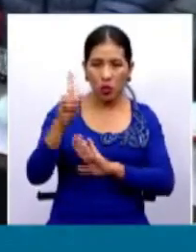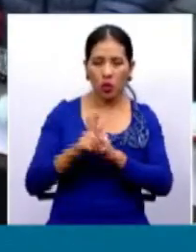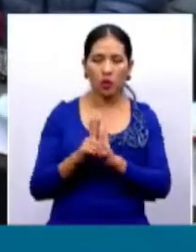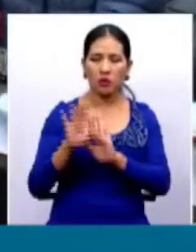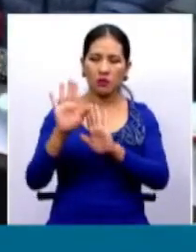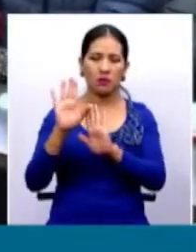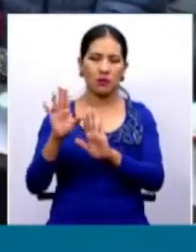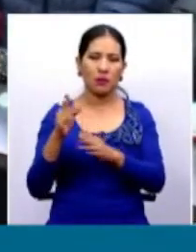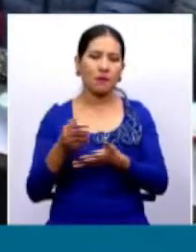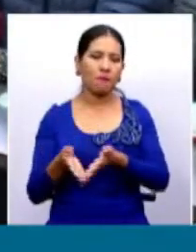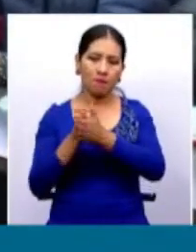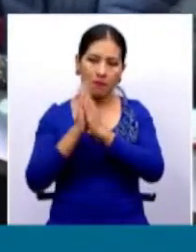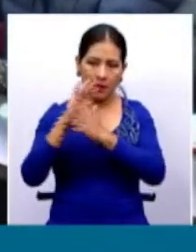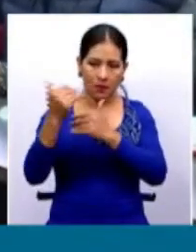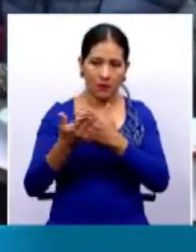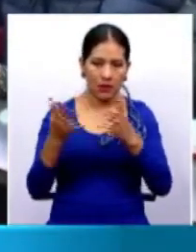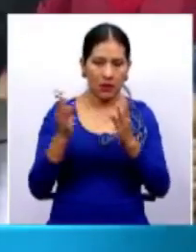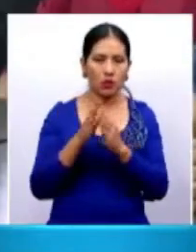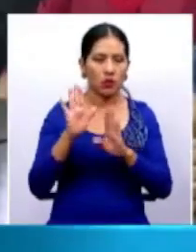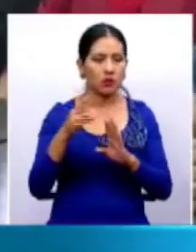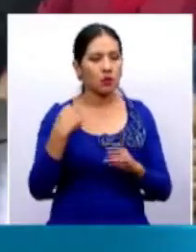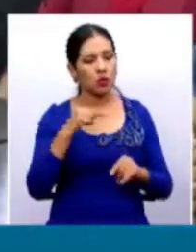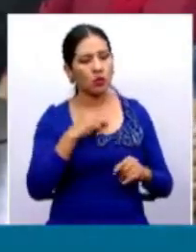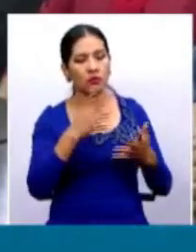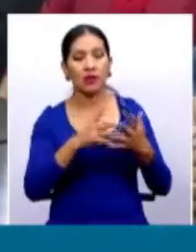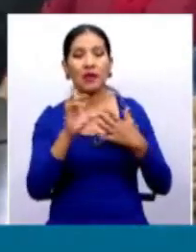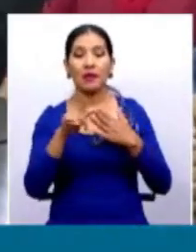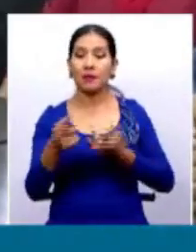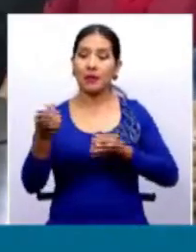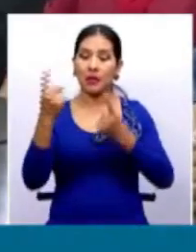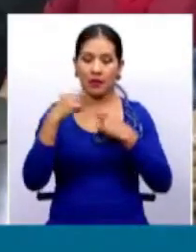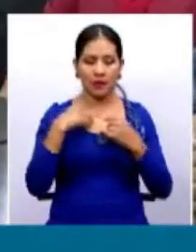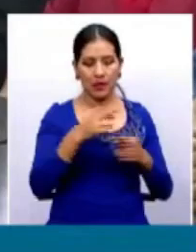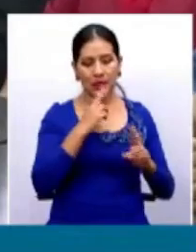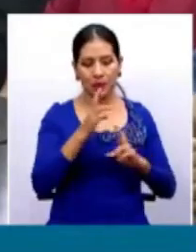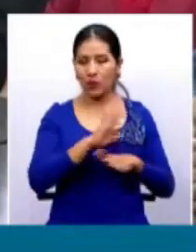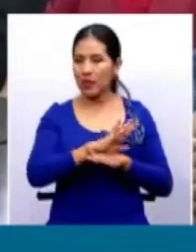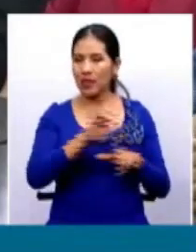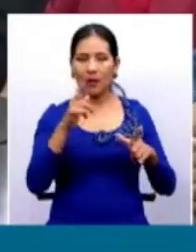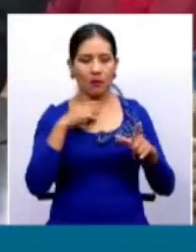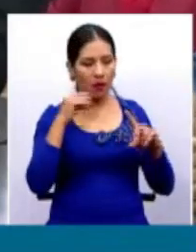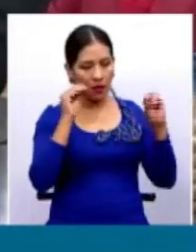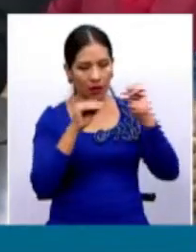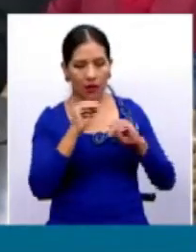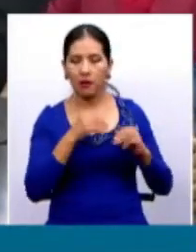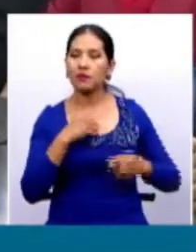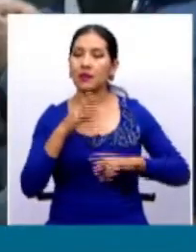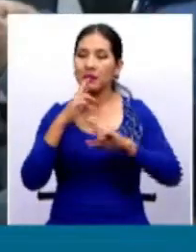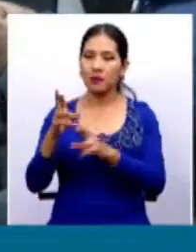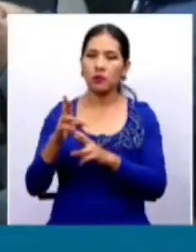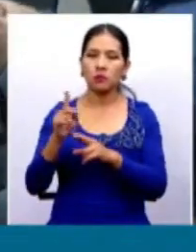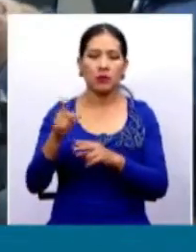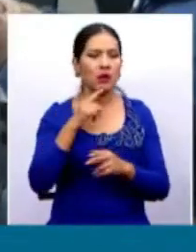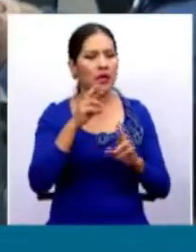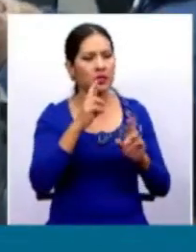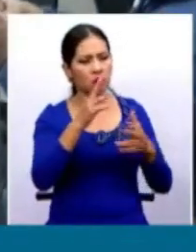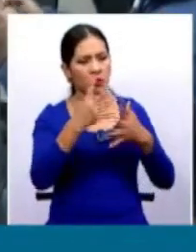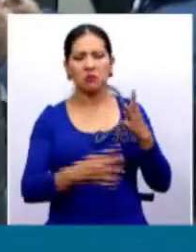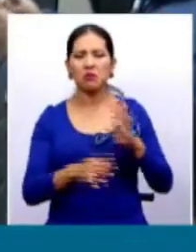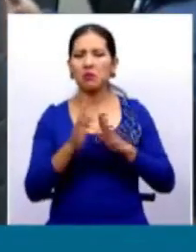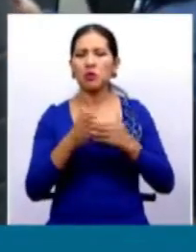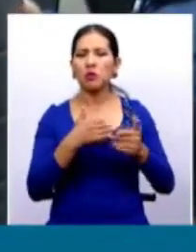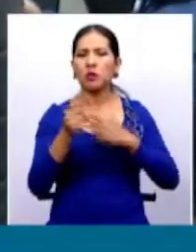invitación cuando vienen nos dicen el pliego no les interesa no es su prioridad del pliego pero sí